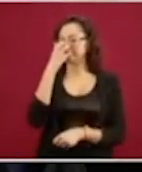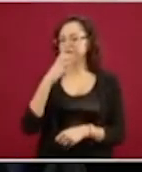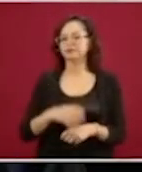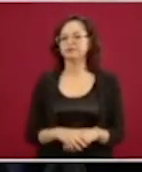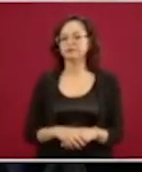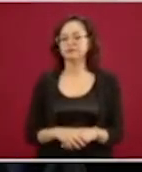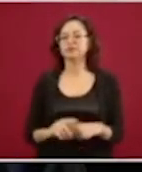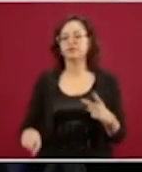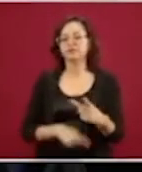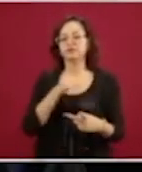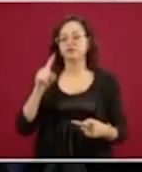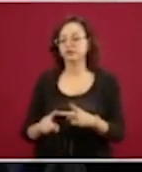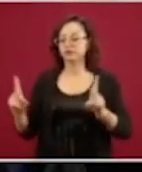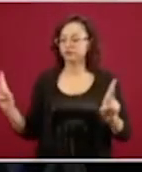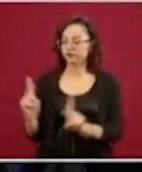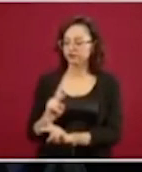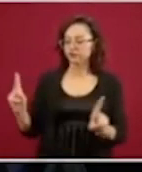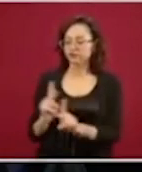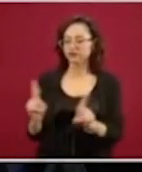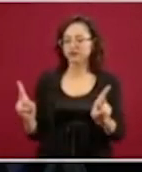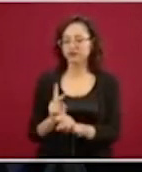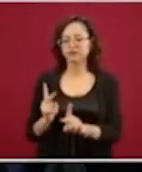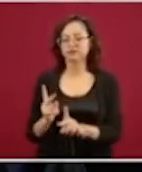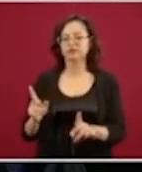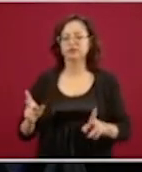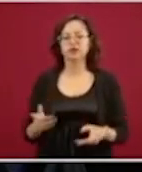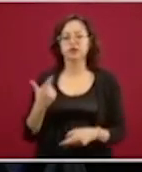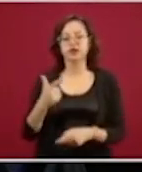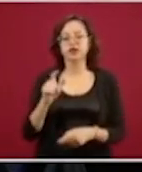respirador KN95 estándar chino con esas características,